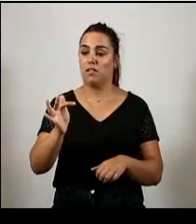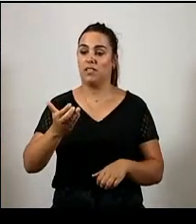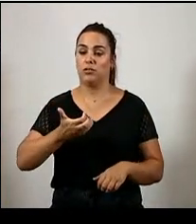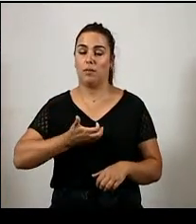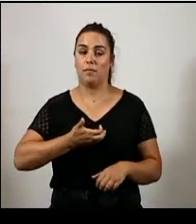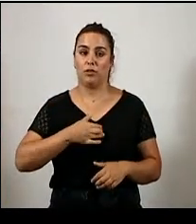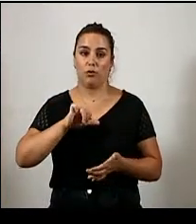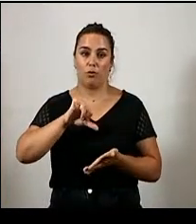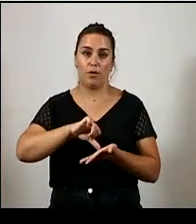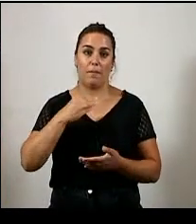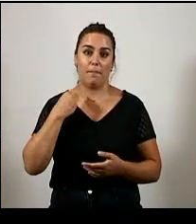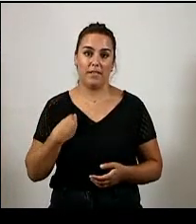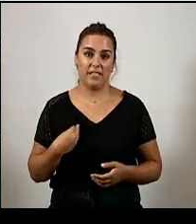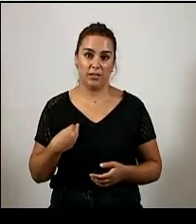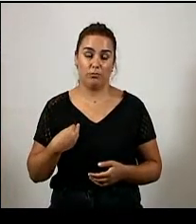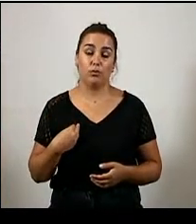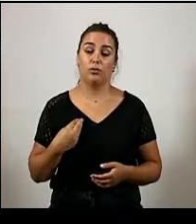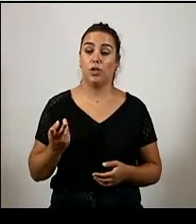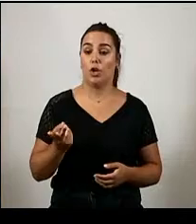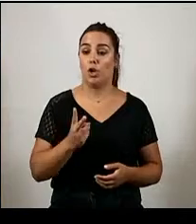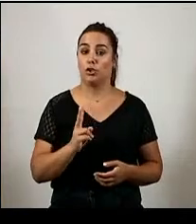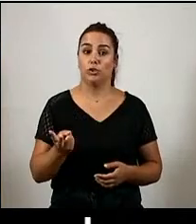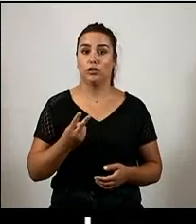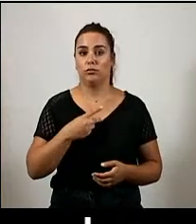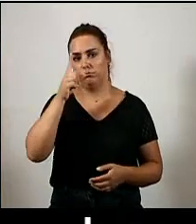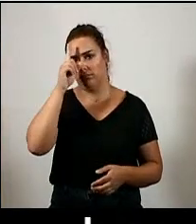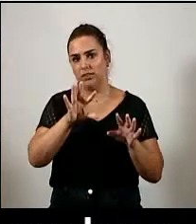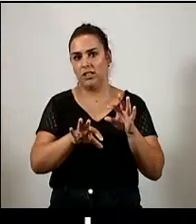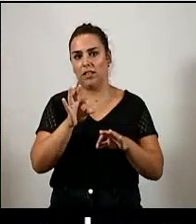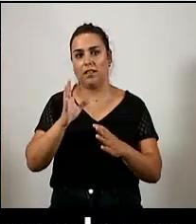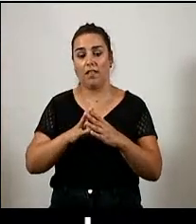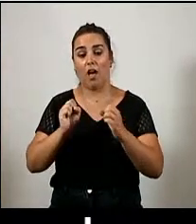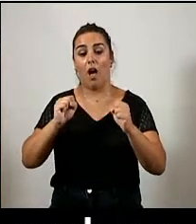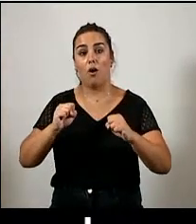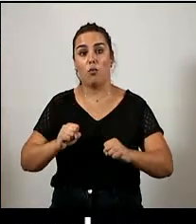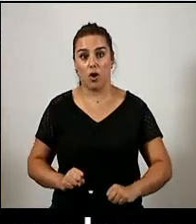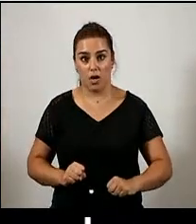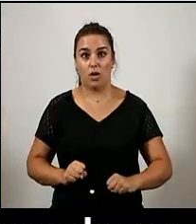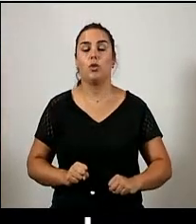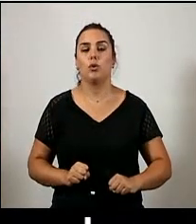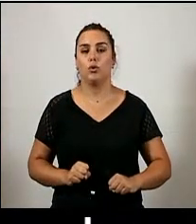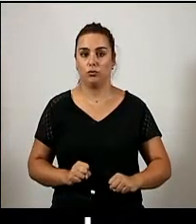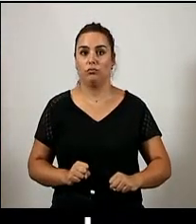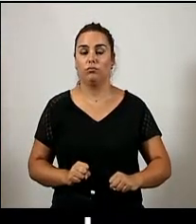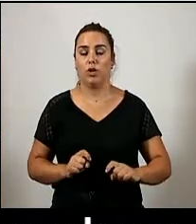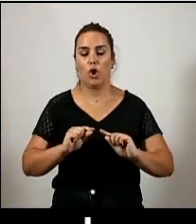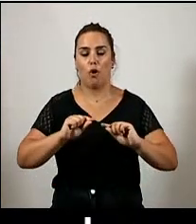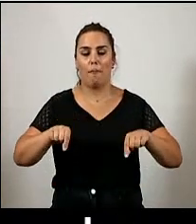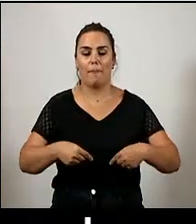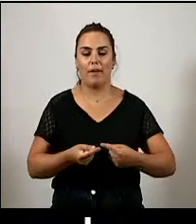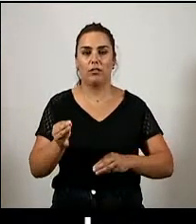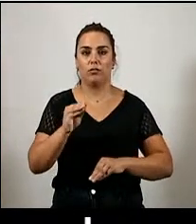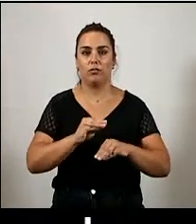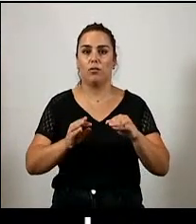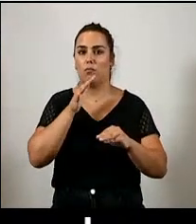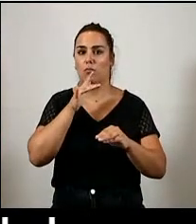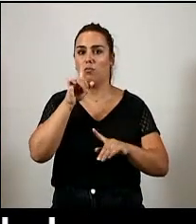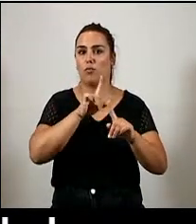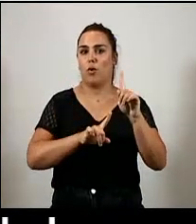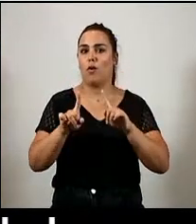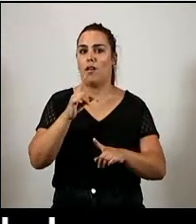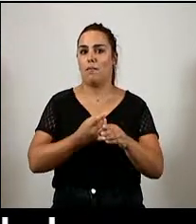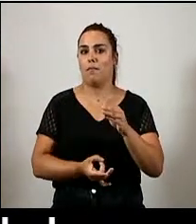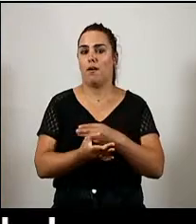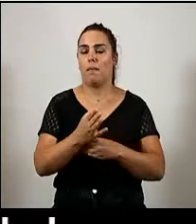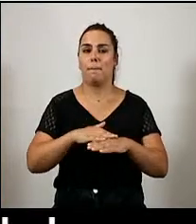esta ciudad. Y ambas partes hemos decidido, de mutuo acuerdo, la resolución de dicho convenio por problemas surgidos en el